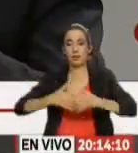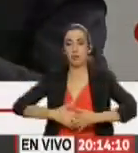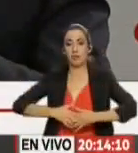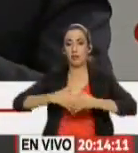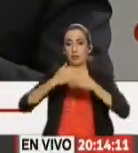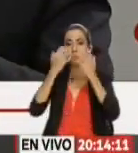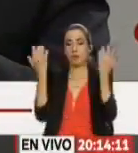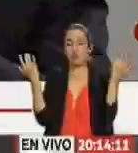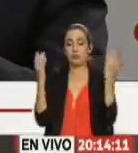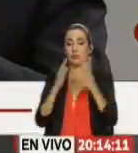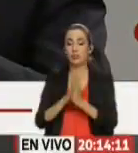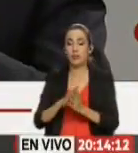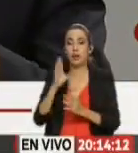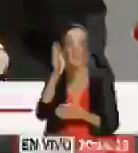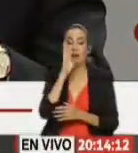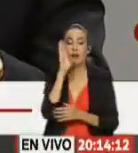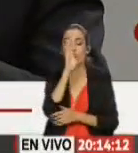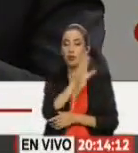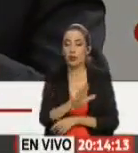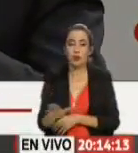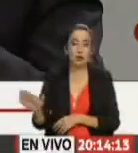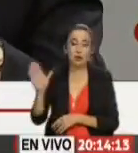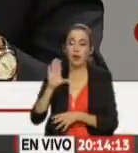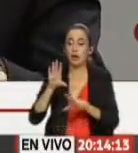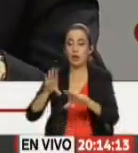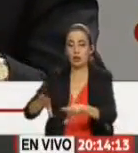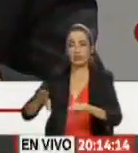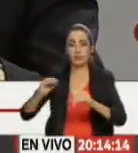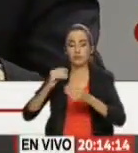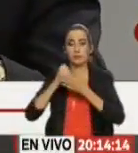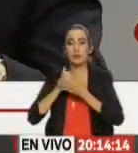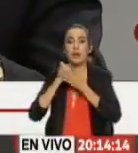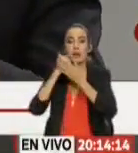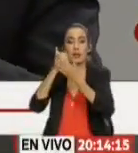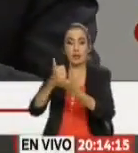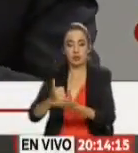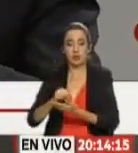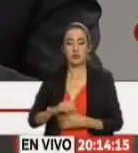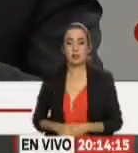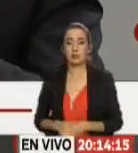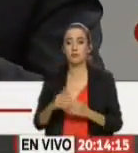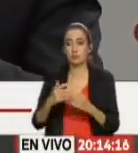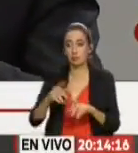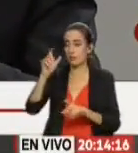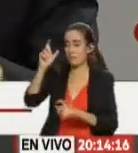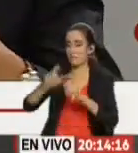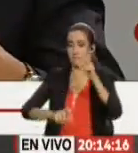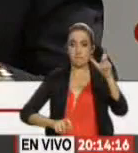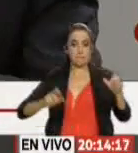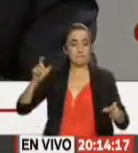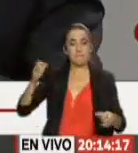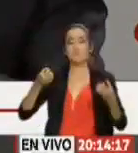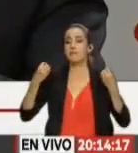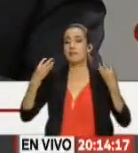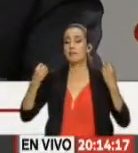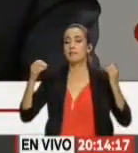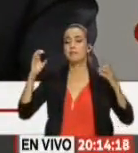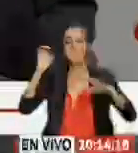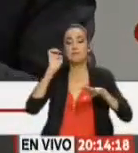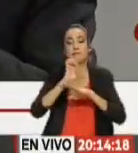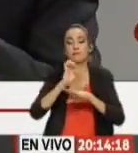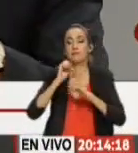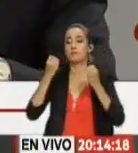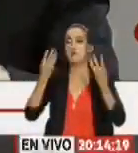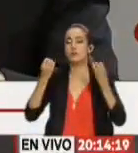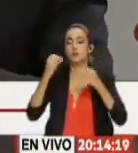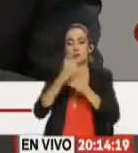humanitaria. El régimen de Nicolás Maduro no quiere aceptar la ayuda humanitaria que están ofreciendo decenas de países del mundo